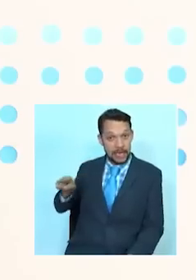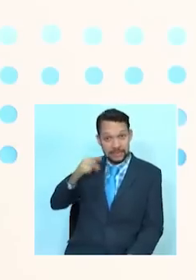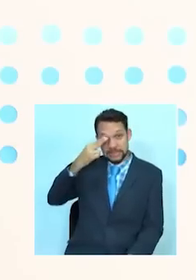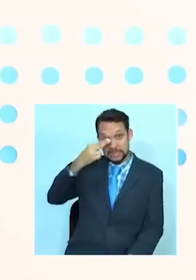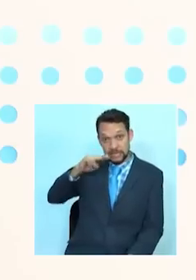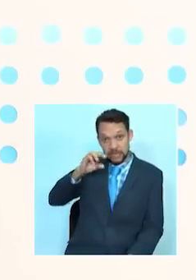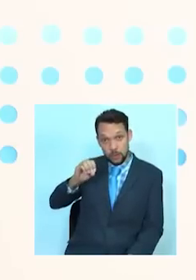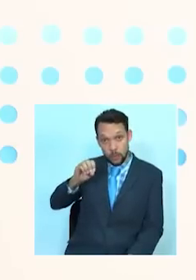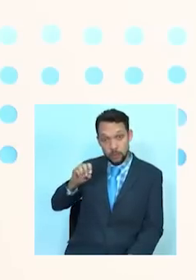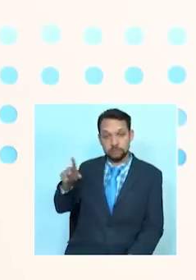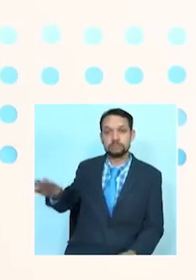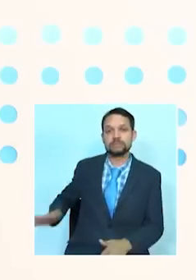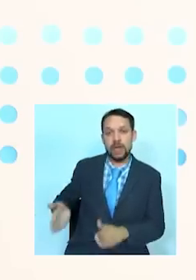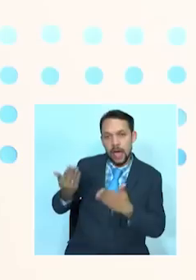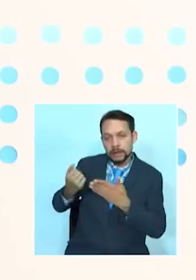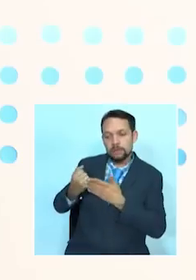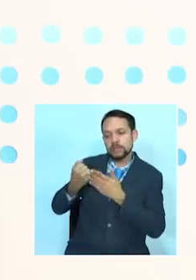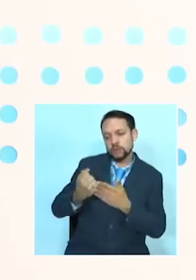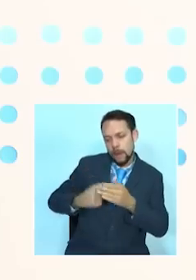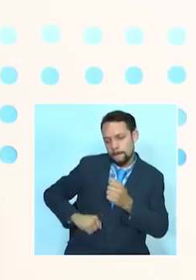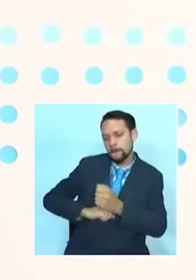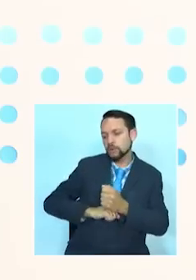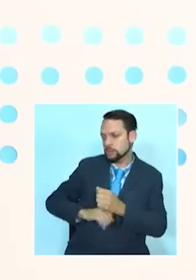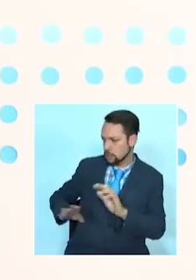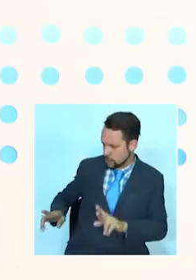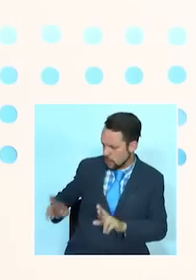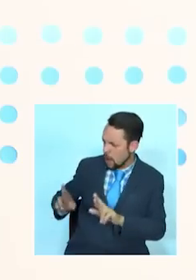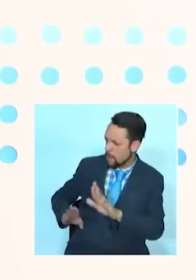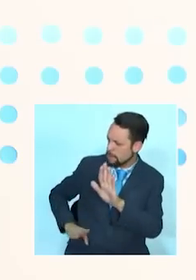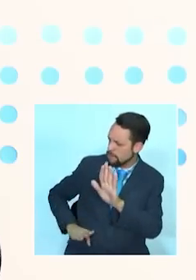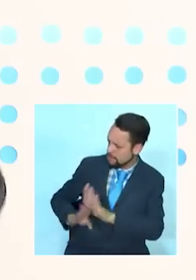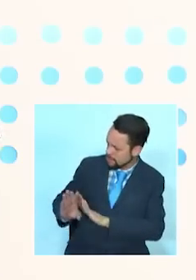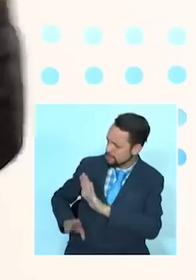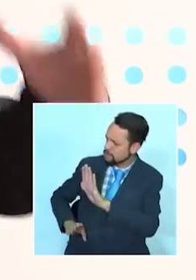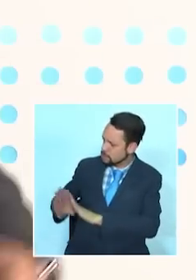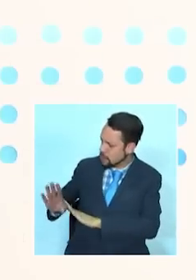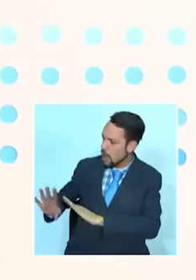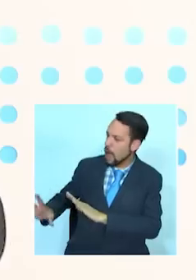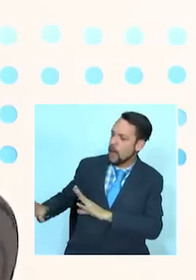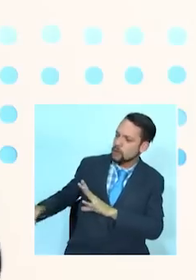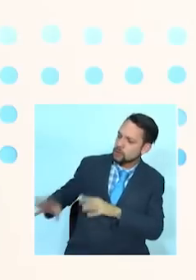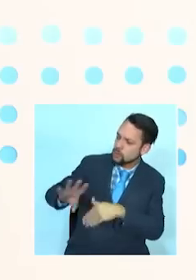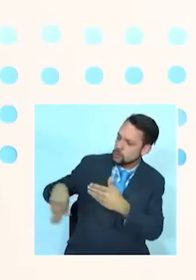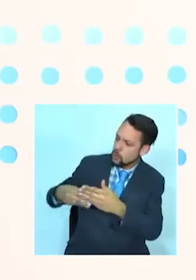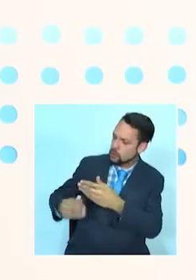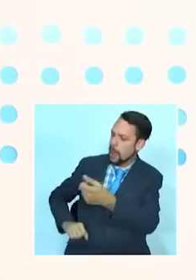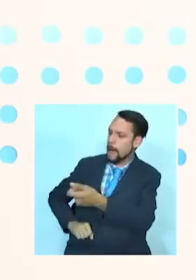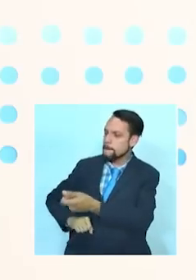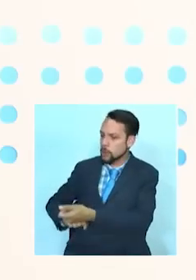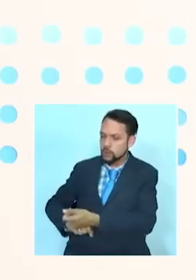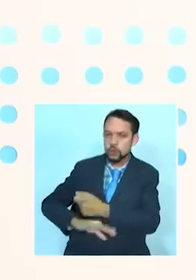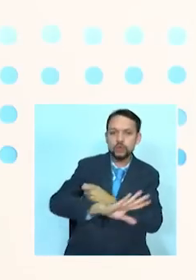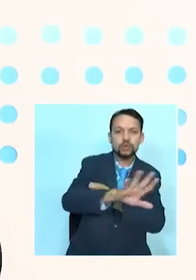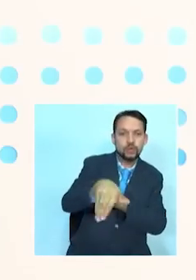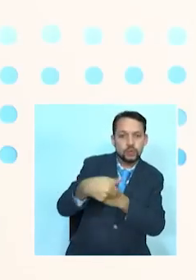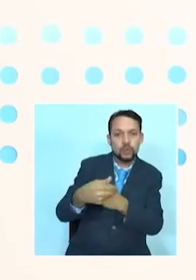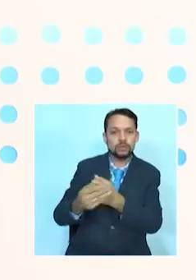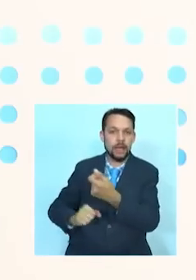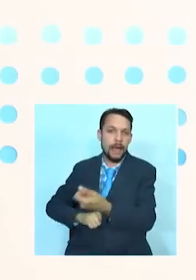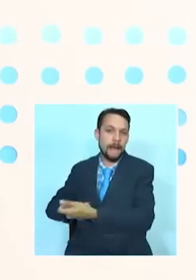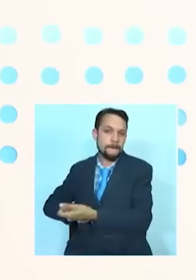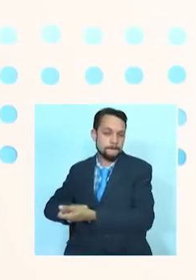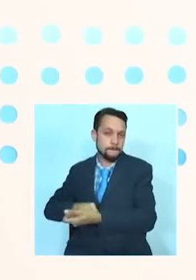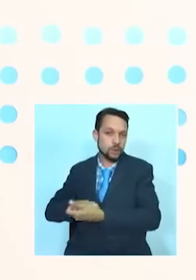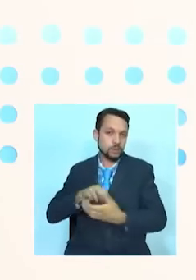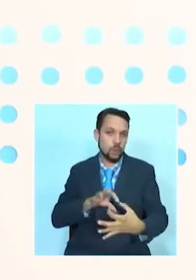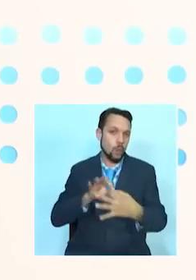familia pues van a salir adelante de esa situación y con el apoyo de todos nosotros de todos los televidentes también que quieren a todos los miembros de